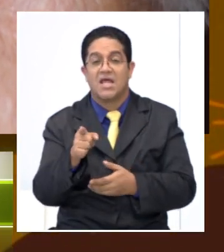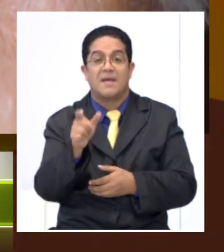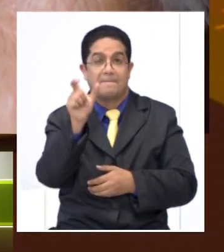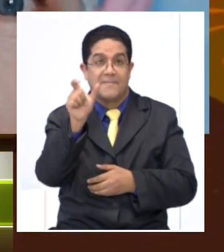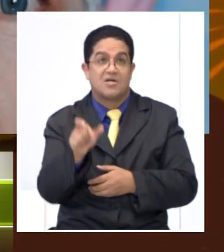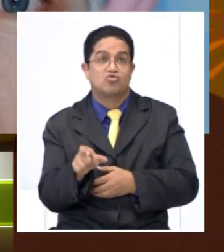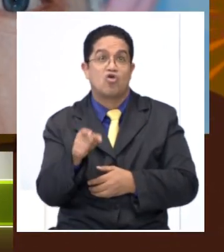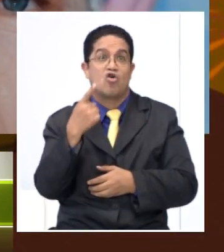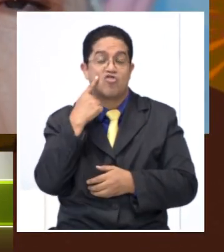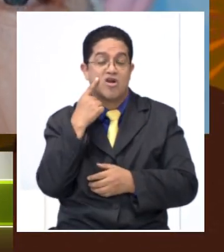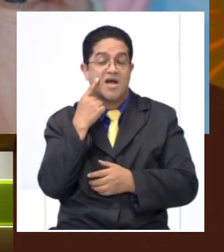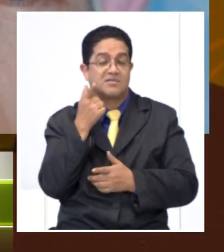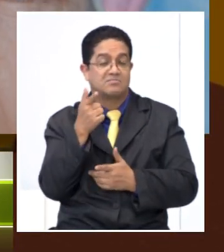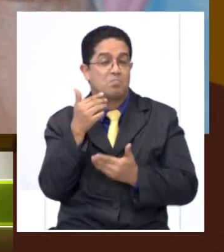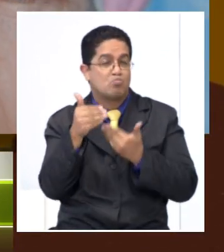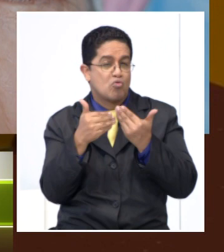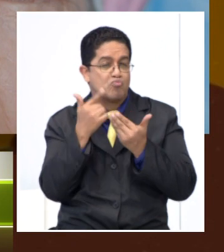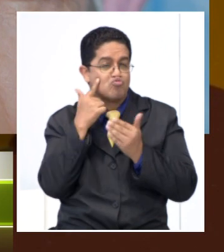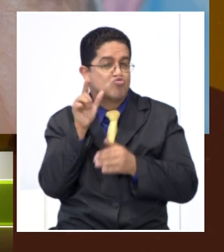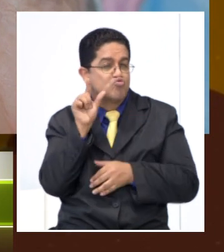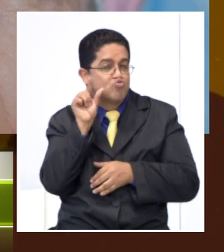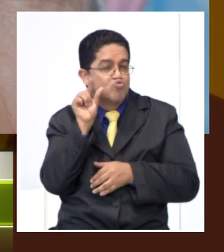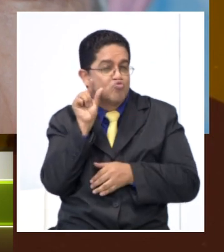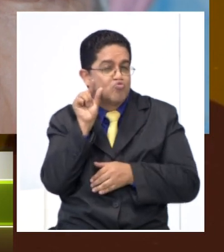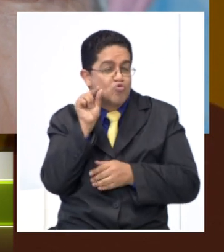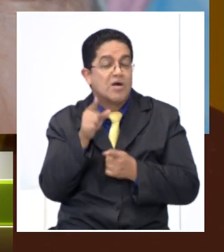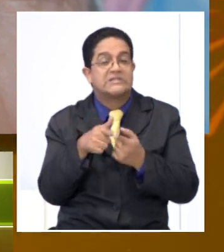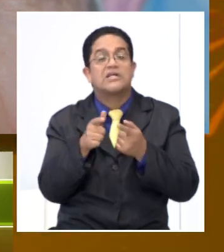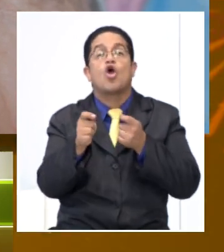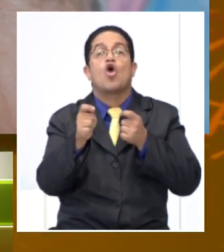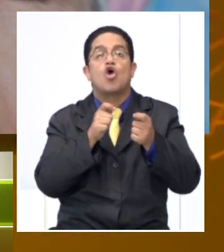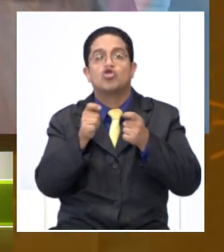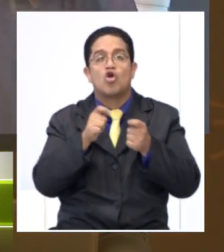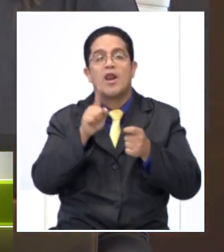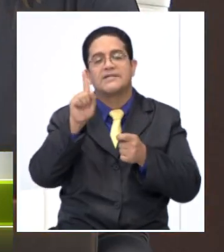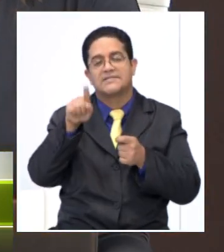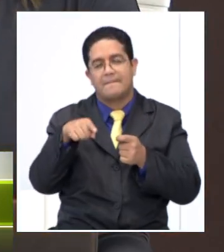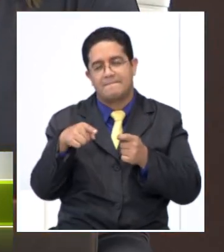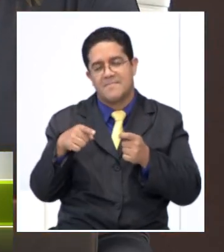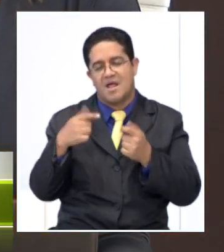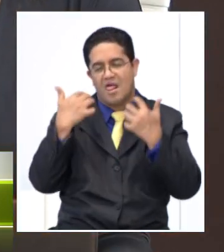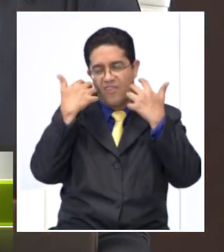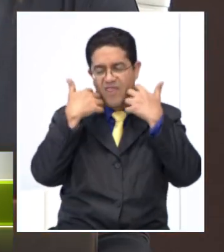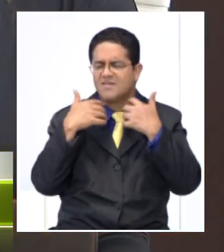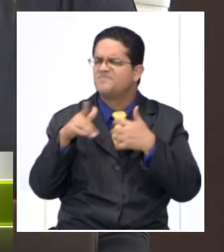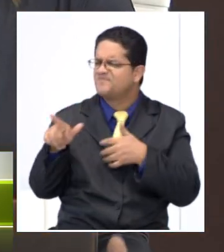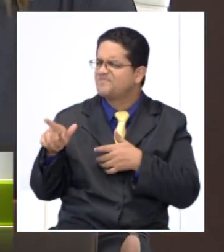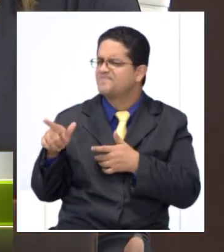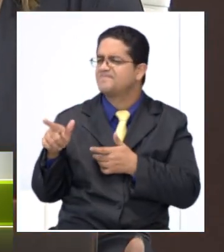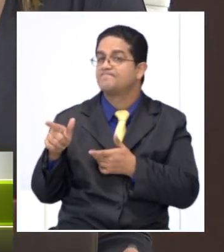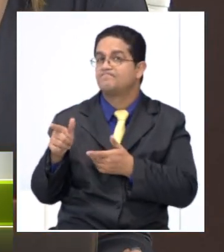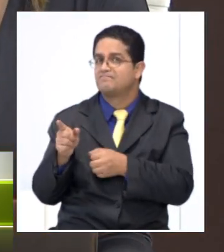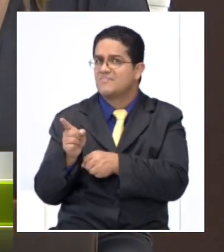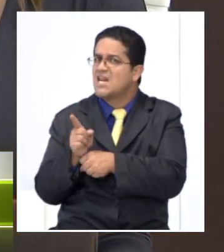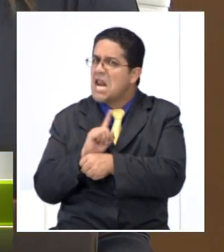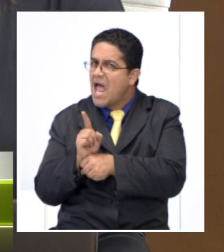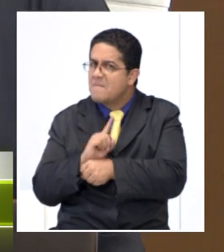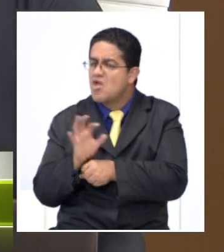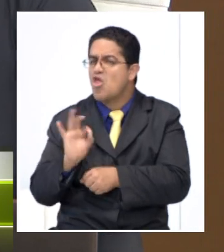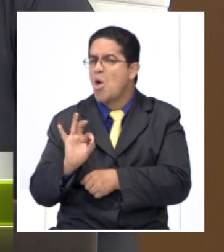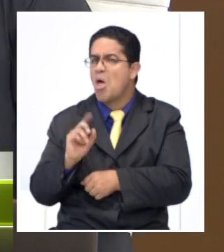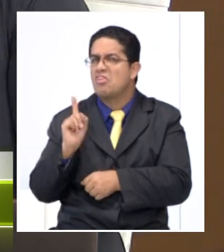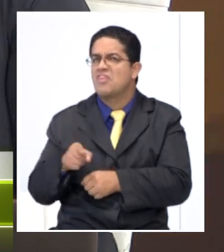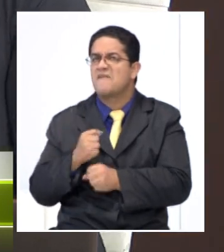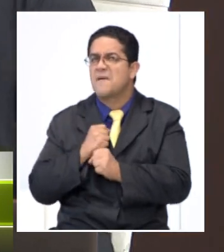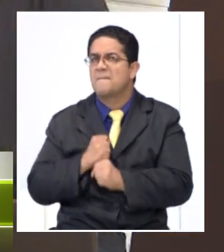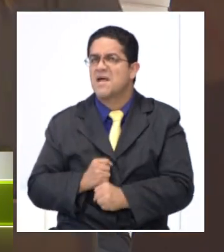poros disminuyan su tamaño y también se controla la producción de grasa. Con respecto a los poros, ¿el efecto inmediato o también tenemos que esperar